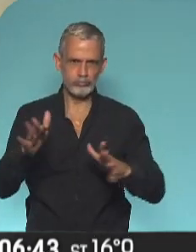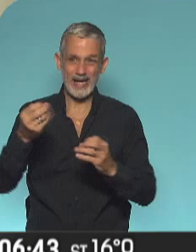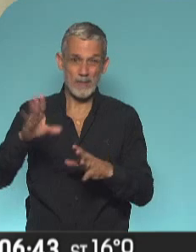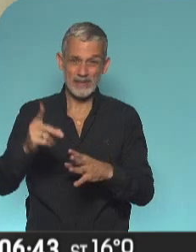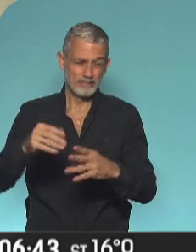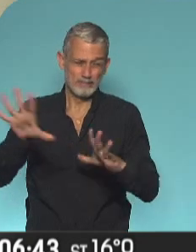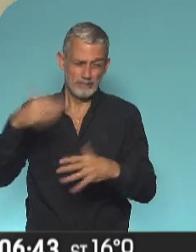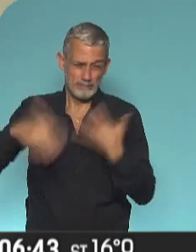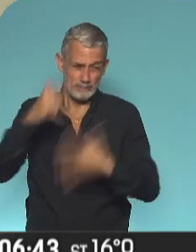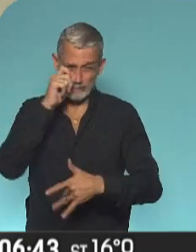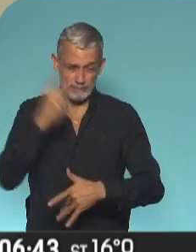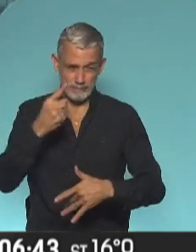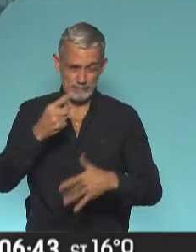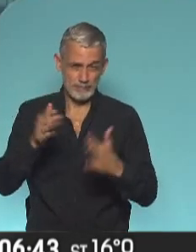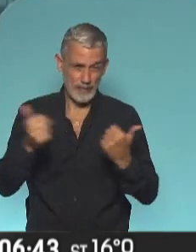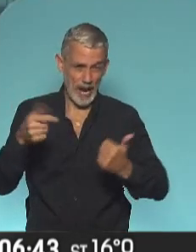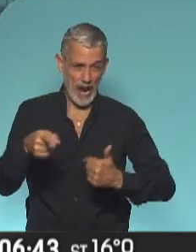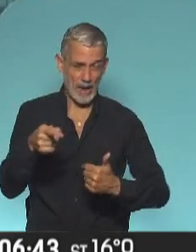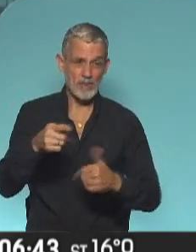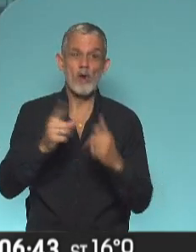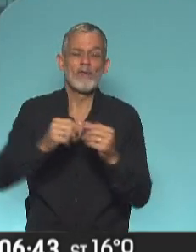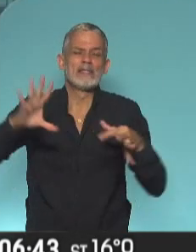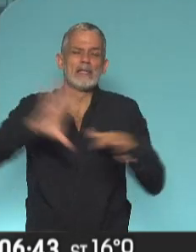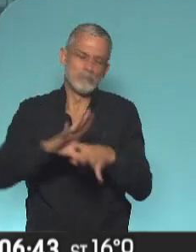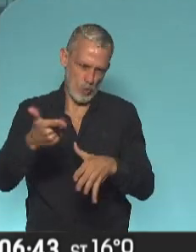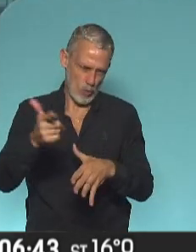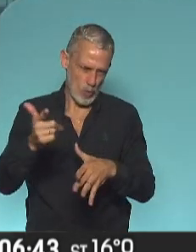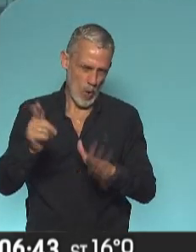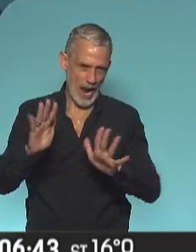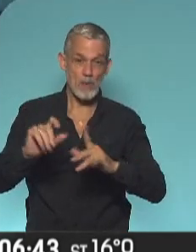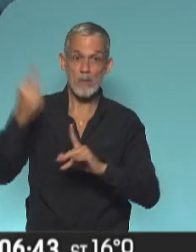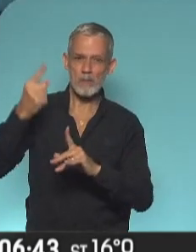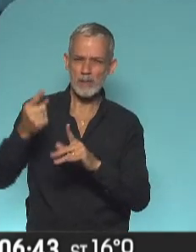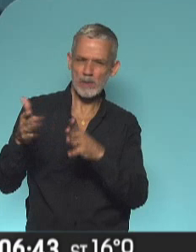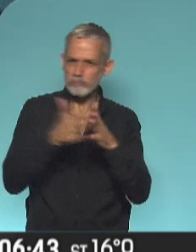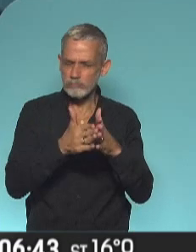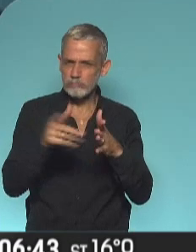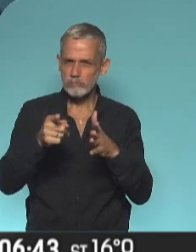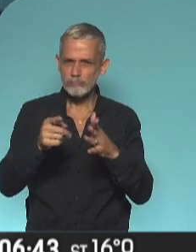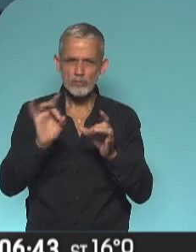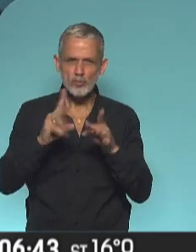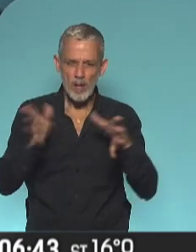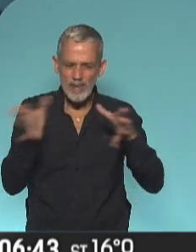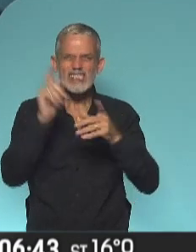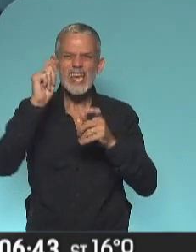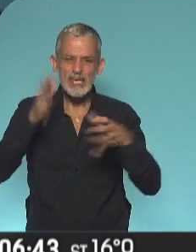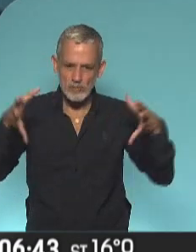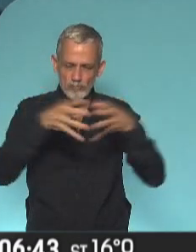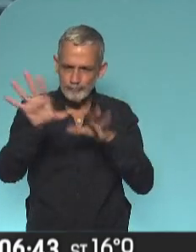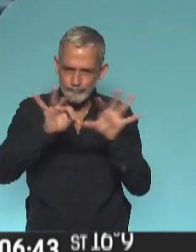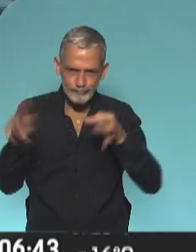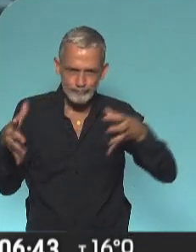cuanto antes, pero no hay una fecha precisa. La primera parte que se va a restringir a